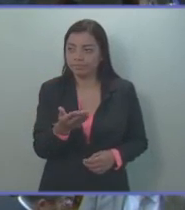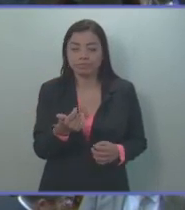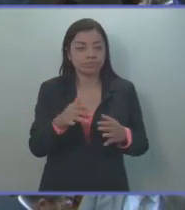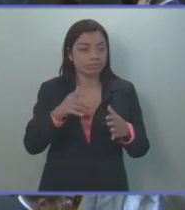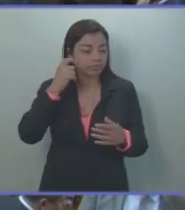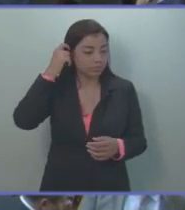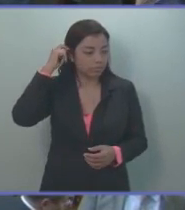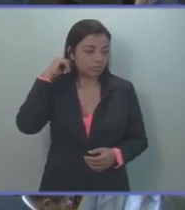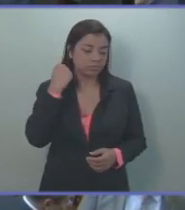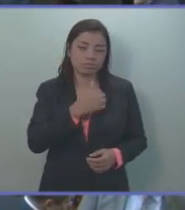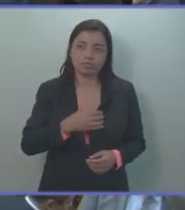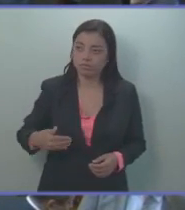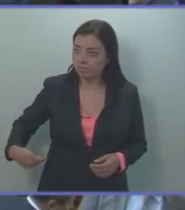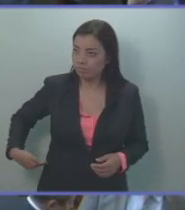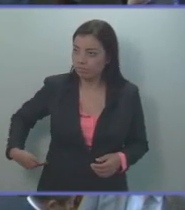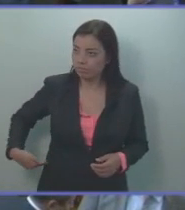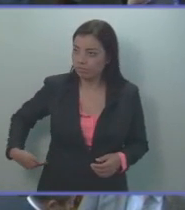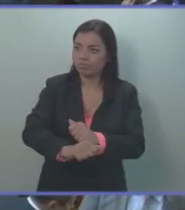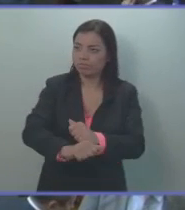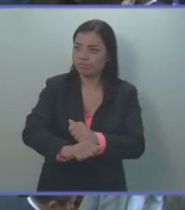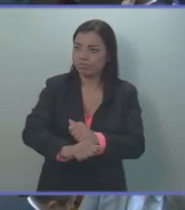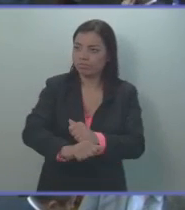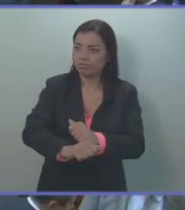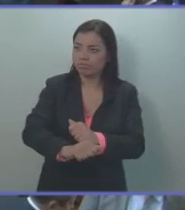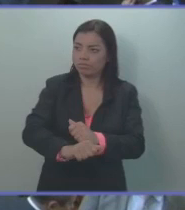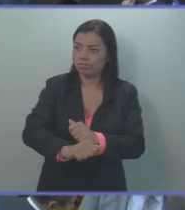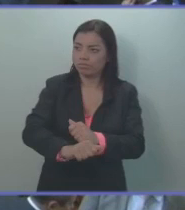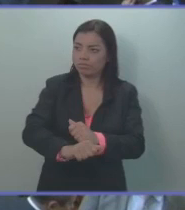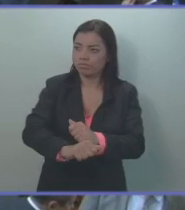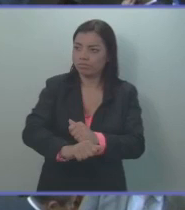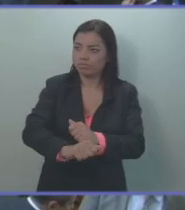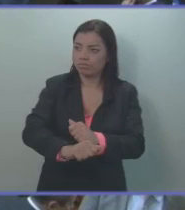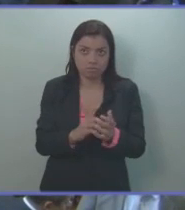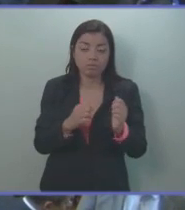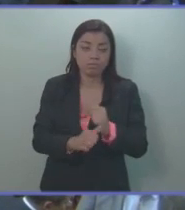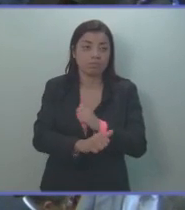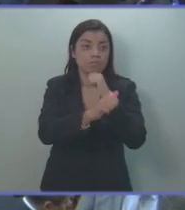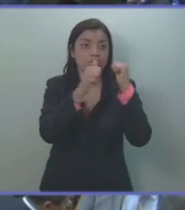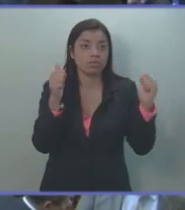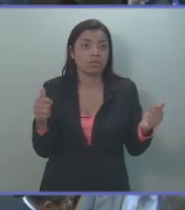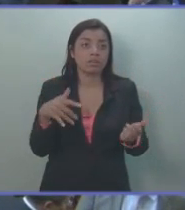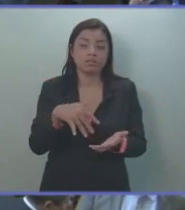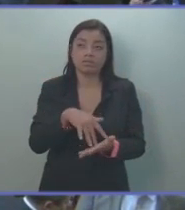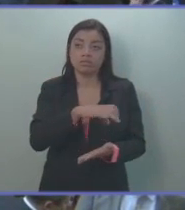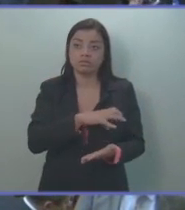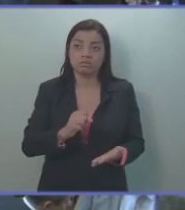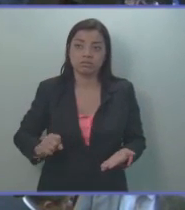Muchas gracias, presidente. Buenos días, colegas diputados. Buenos días, pueblo salvadoreño.